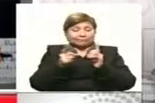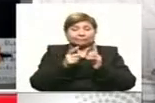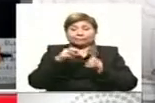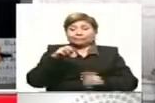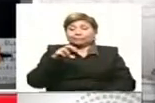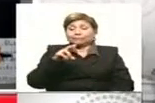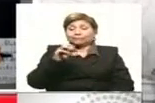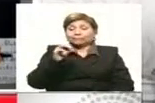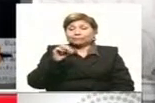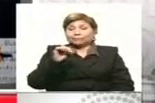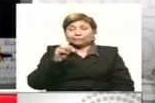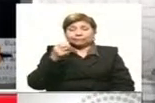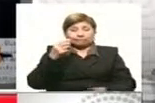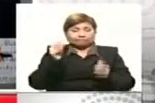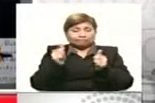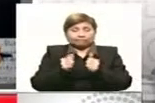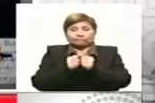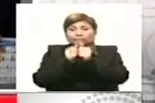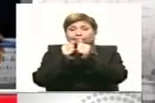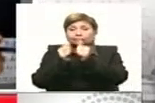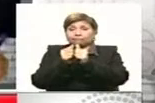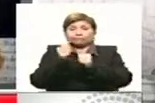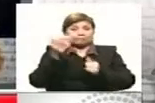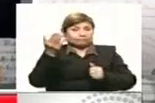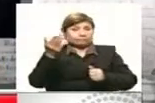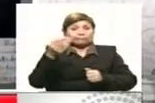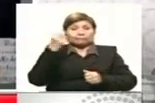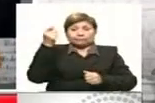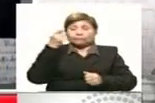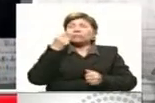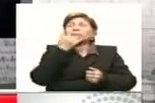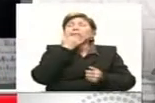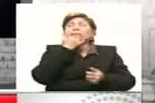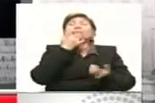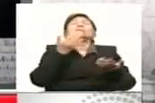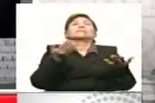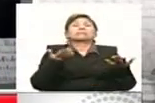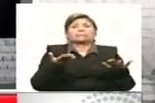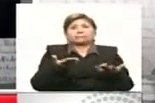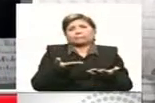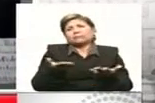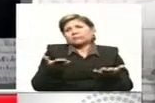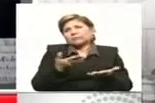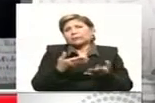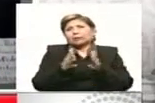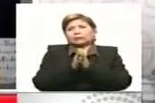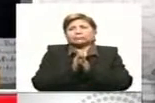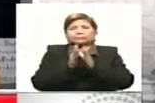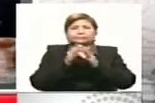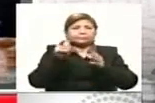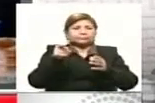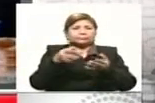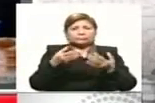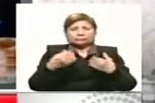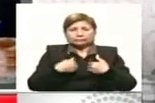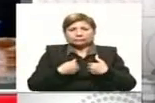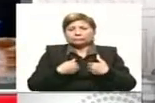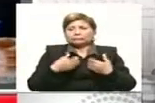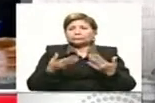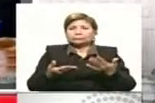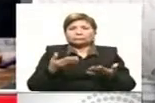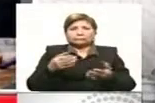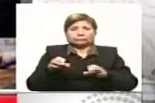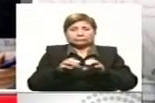PRONIS acompañarla en Piura a revisar qué está pasando con estos pedidos que